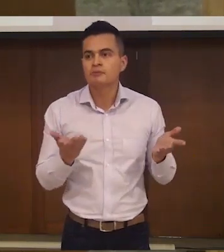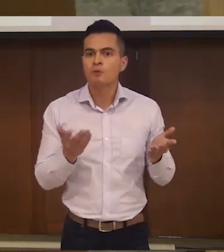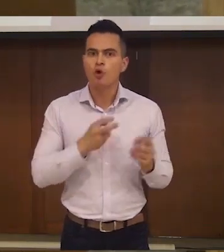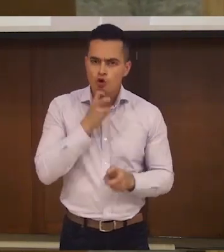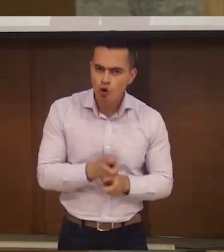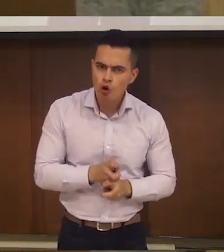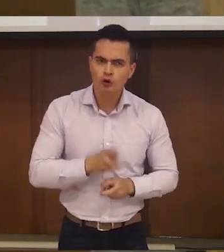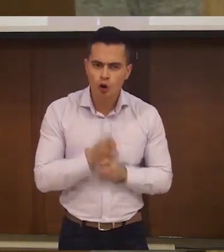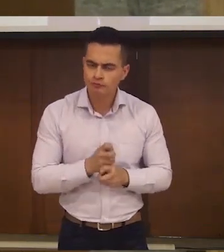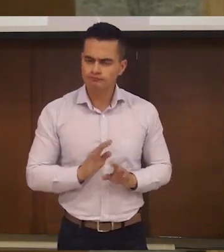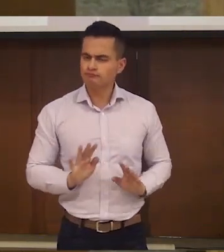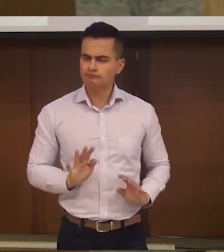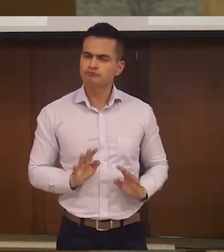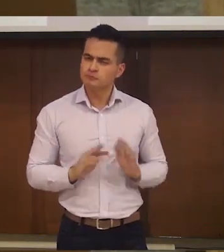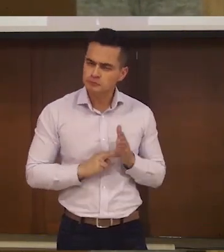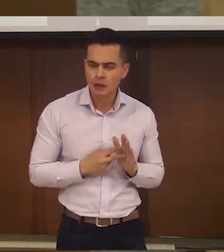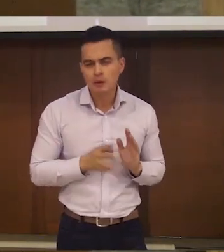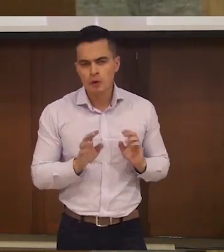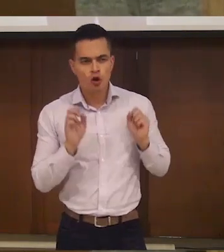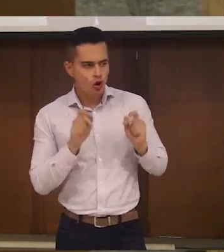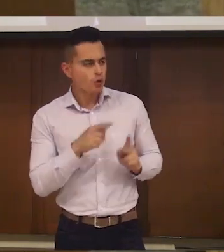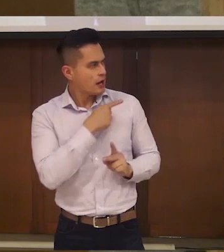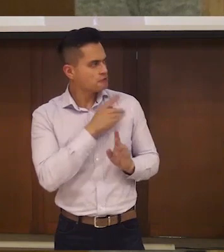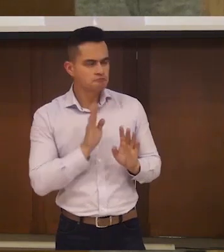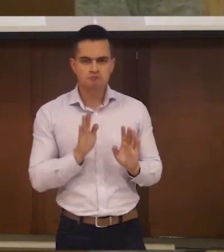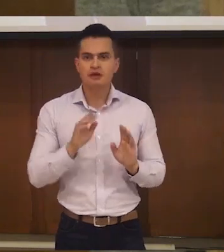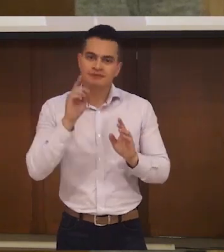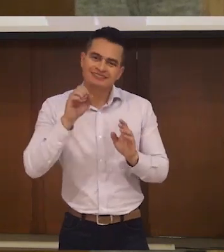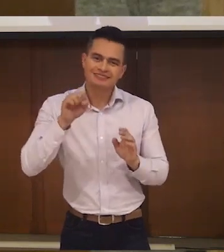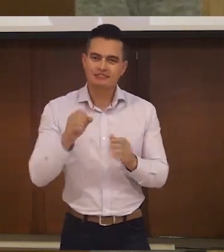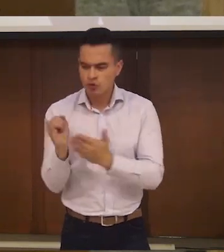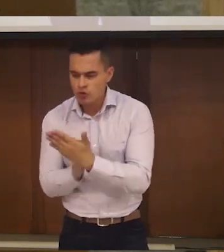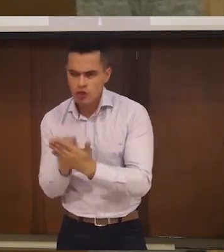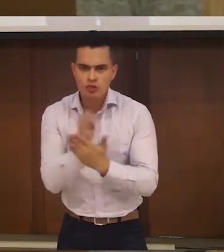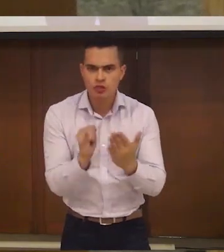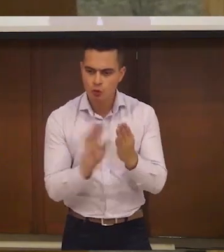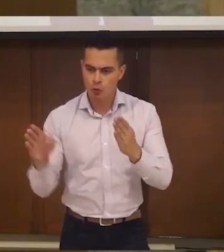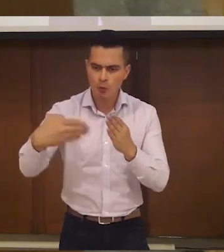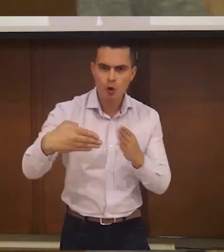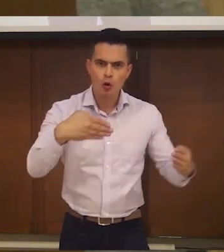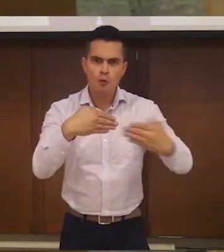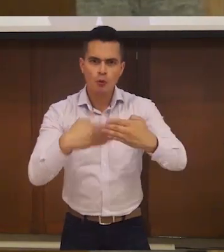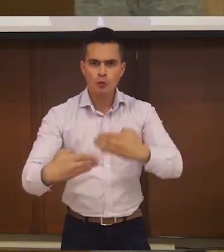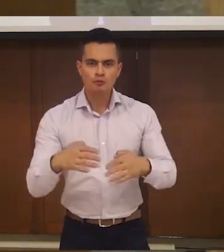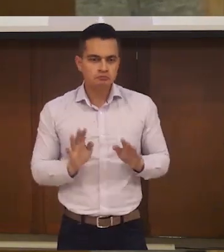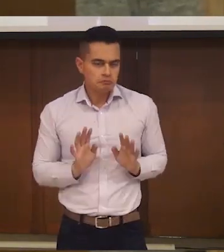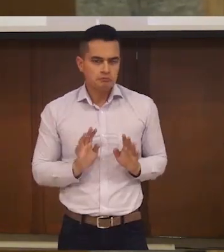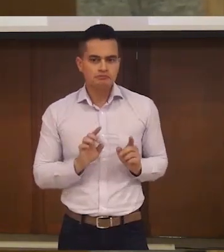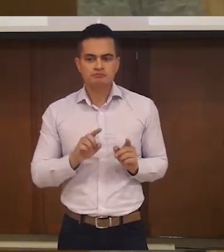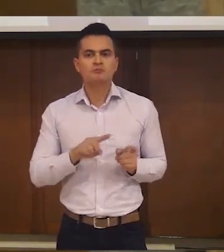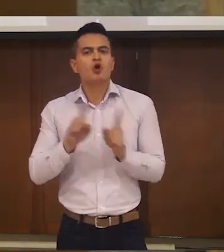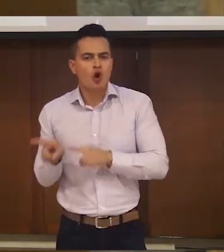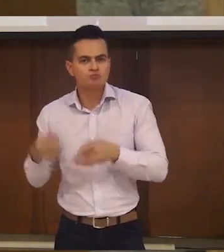no hubo tanta complejidad, este fue particularmente porque había muchos personajes que se tenían que ir y venir, otros eran